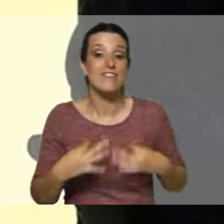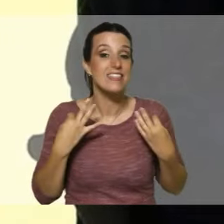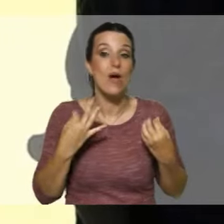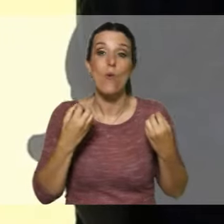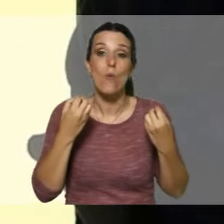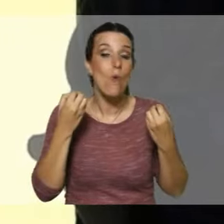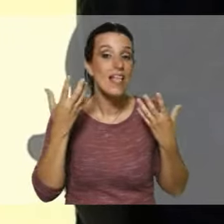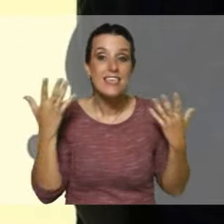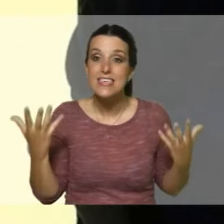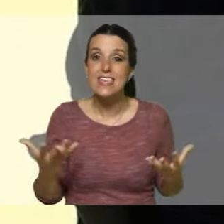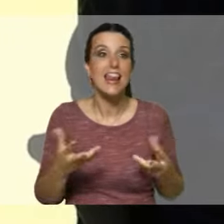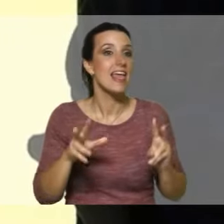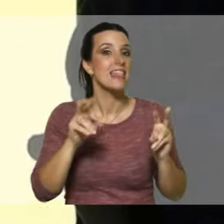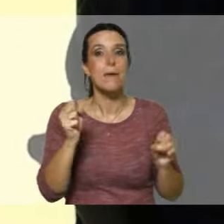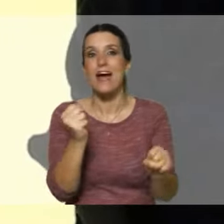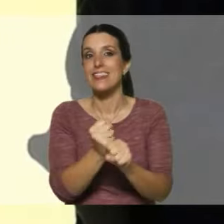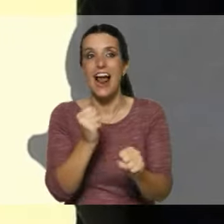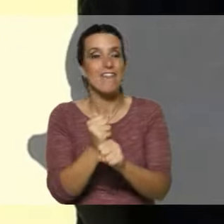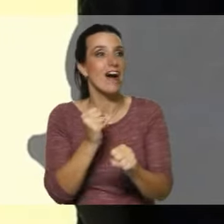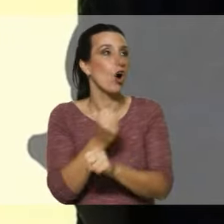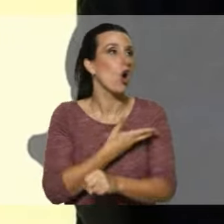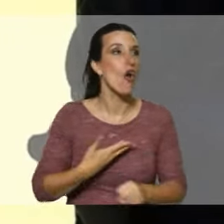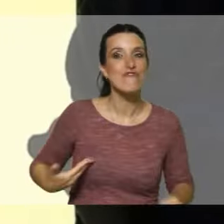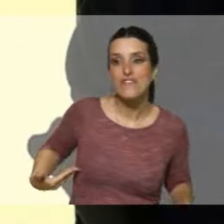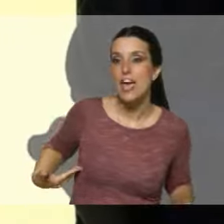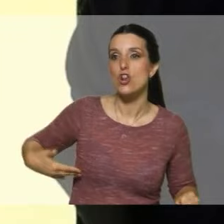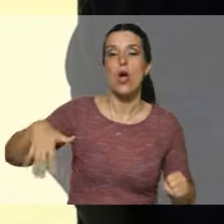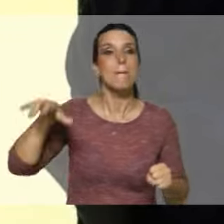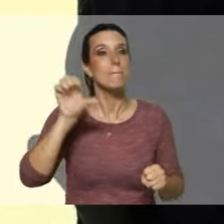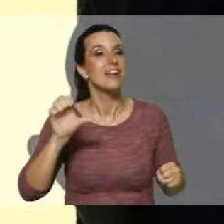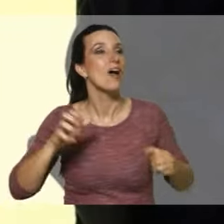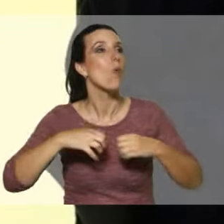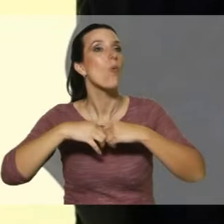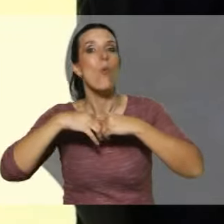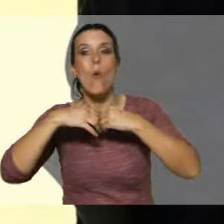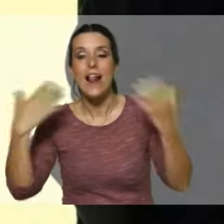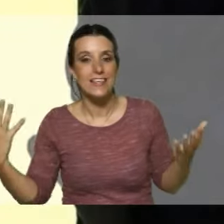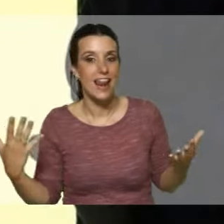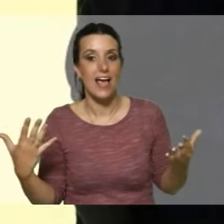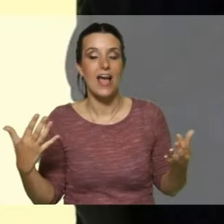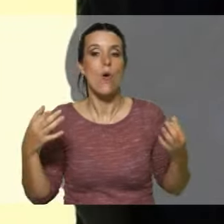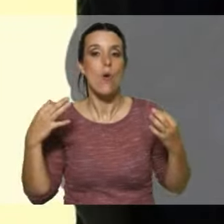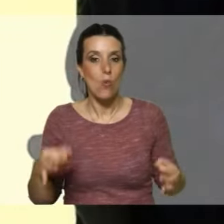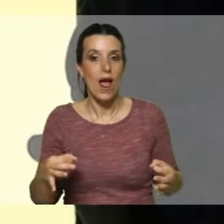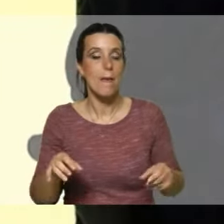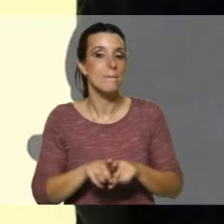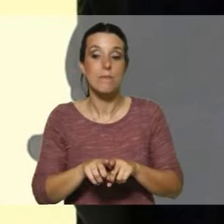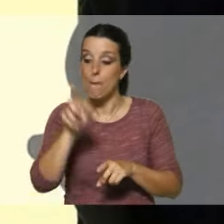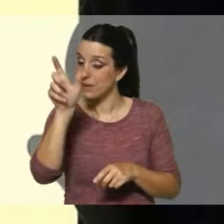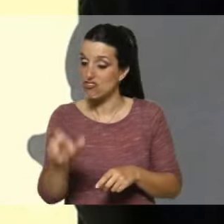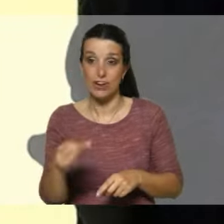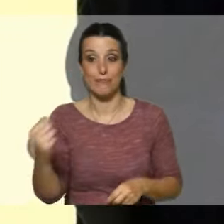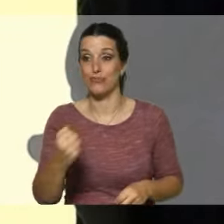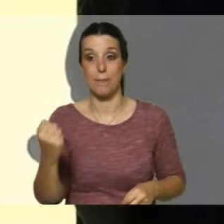aspecto de la vida en cualquier laburo en el gobierno en una empresa donde sea Al fin y al cabo es el recurso humano es la